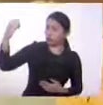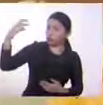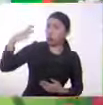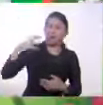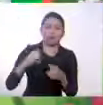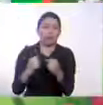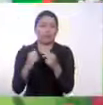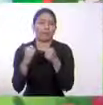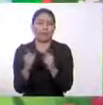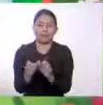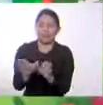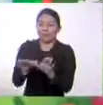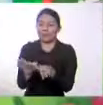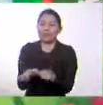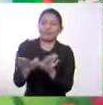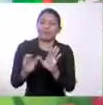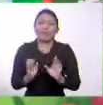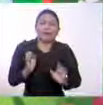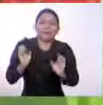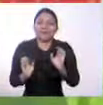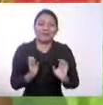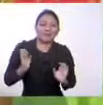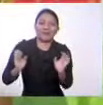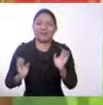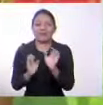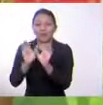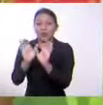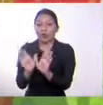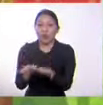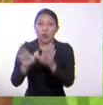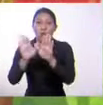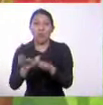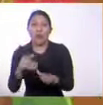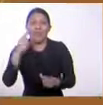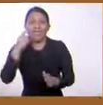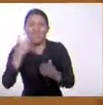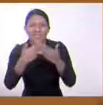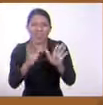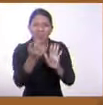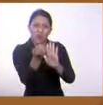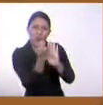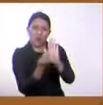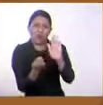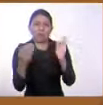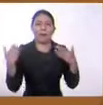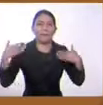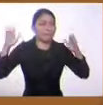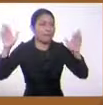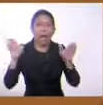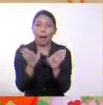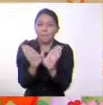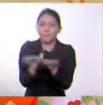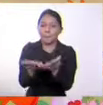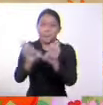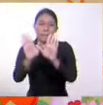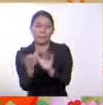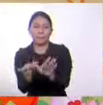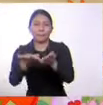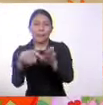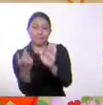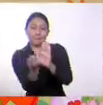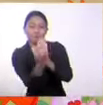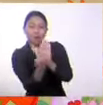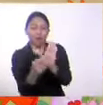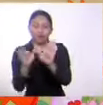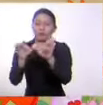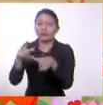y giran de la emoción. En las figuras de sus alas vuela mi imaginación, buscando el néctar de